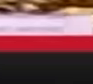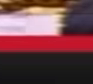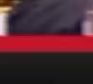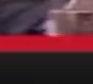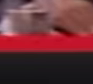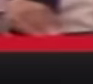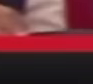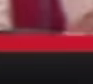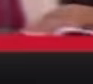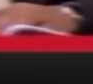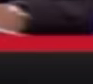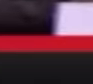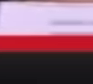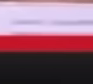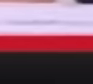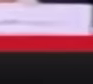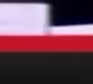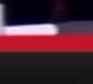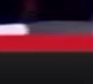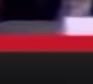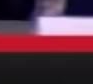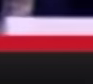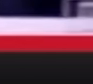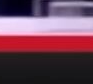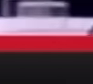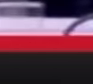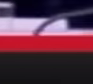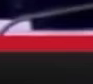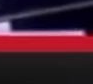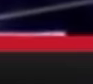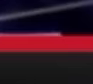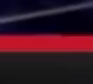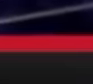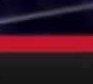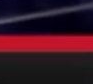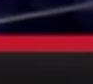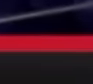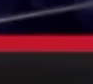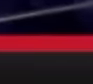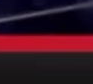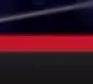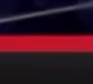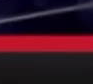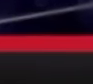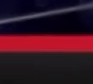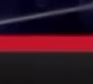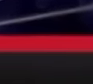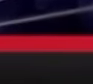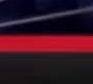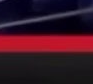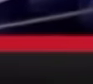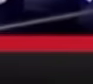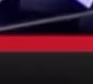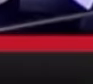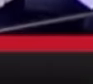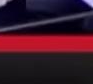señor Salaver. Estamos acá para investigar, ¿no es cierto? Usted ha mencionado a IDL. Esta